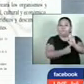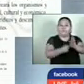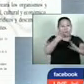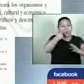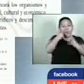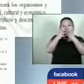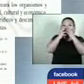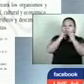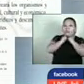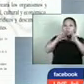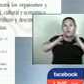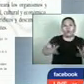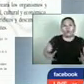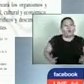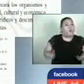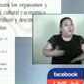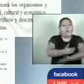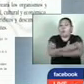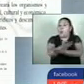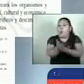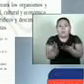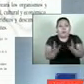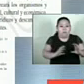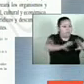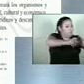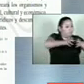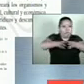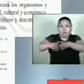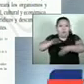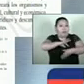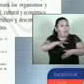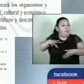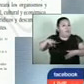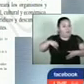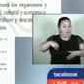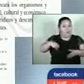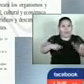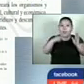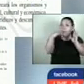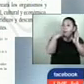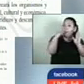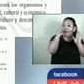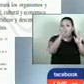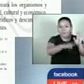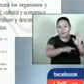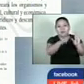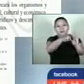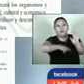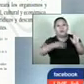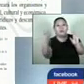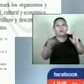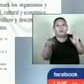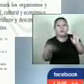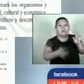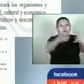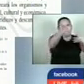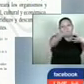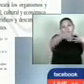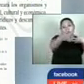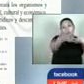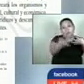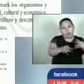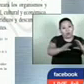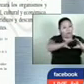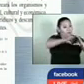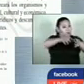protección del Estado, cualquiera que fuera su conformación, quien dictará la legislación necesaria y creará los